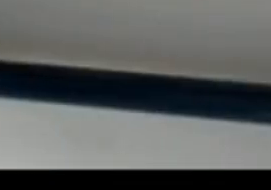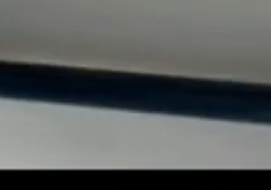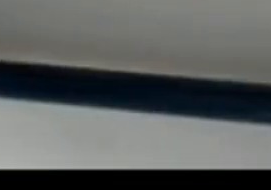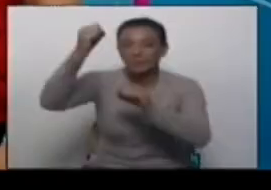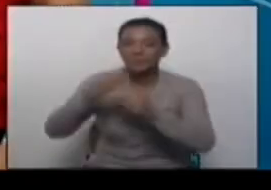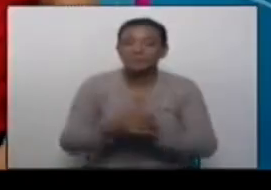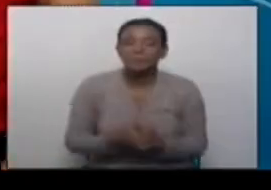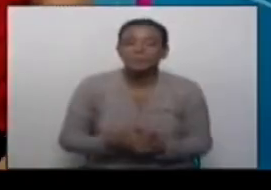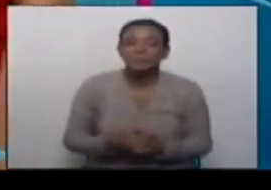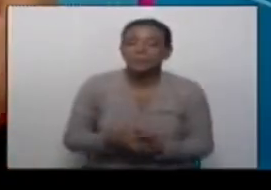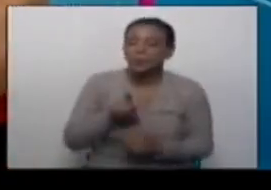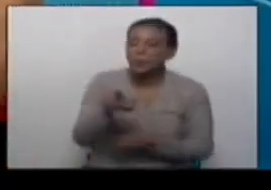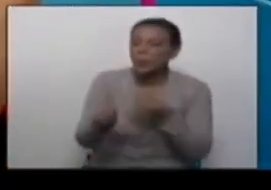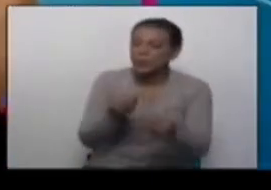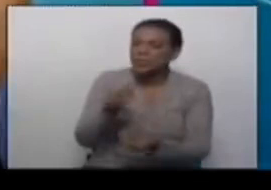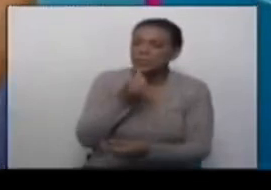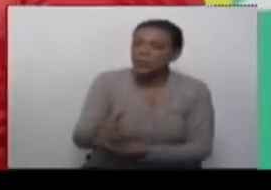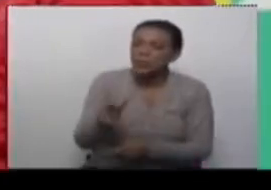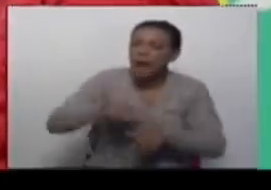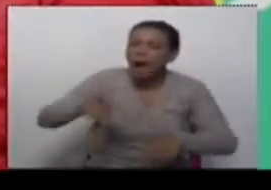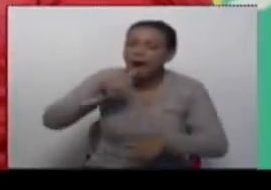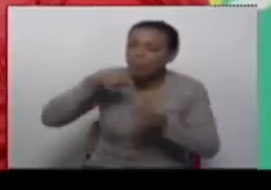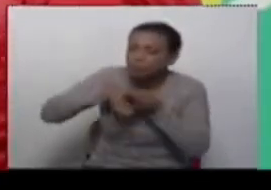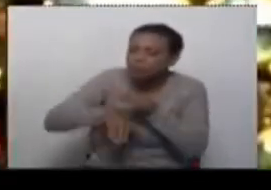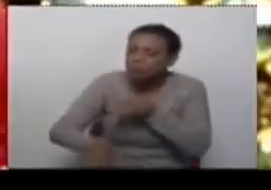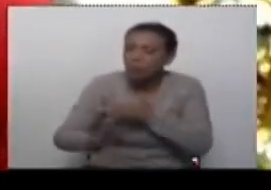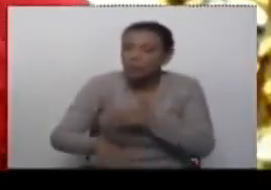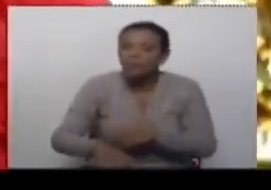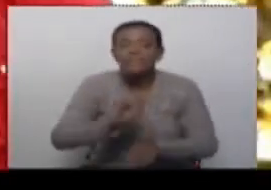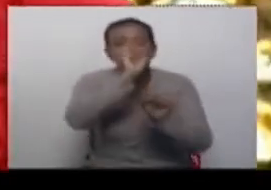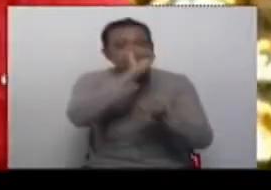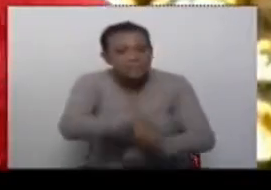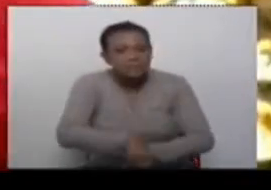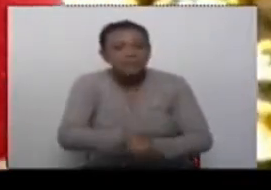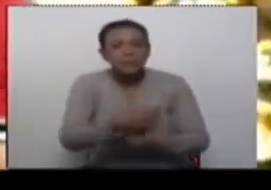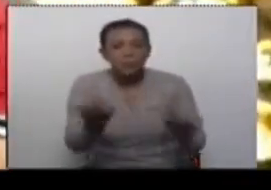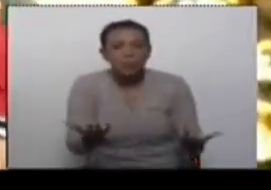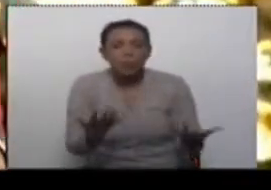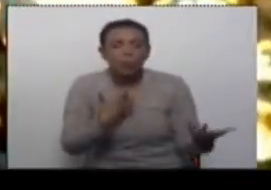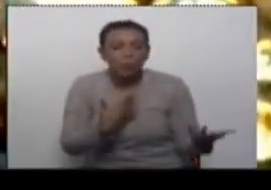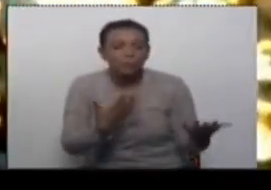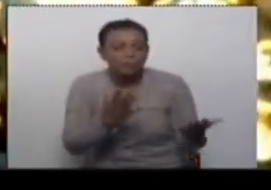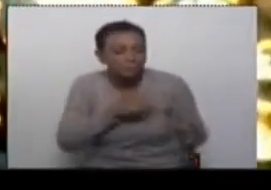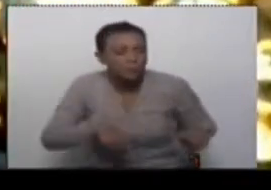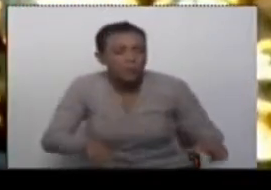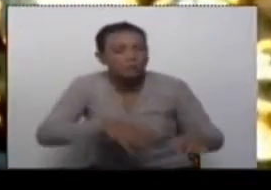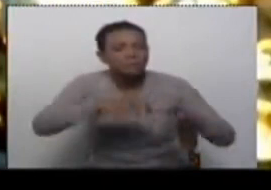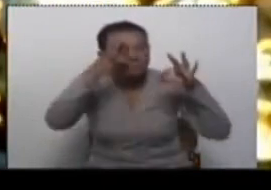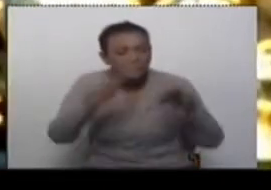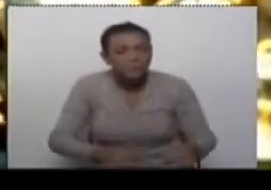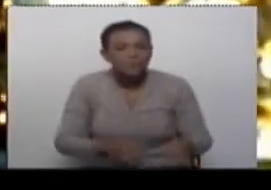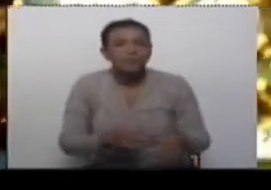Vámonos pa' Bocono. Mire, hiciste el reporte del pozo de agua, ¿qué pasó? Sí, bueno, también estoy acá, señor presidente, para